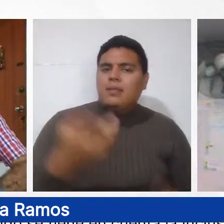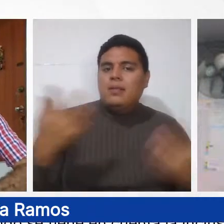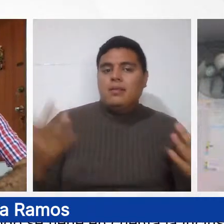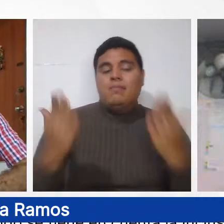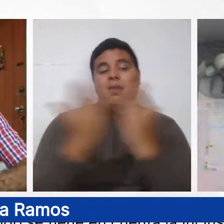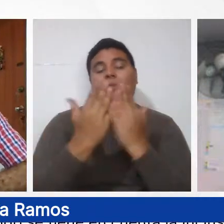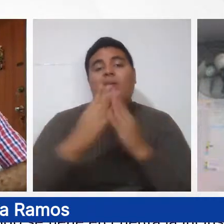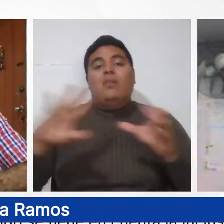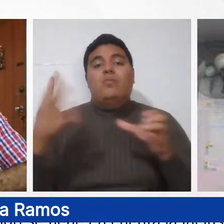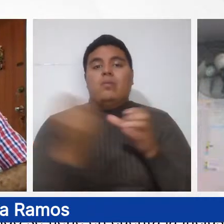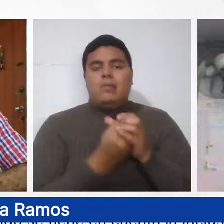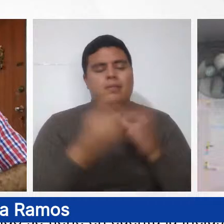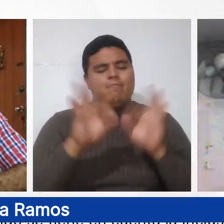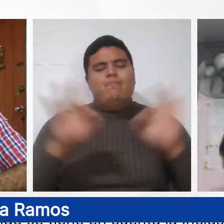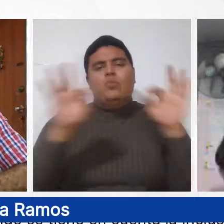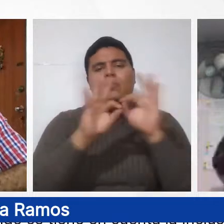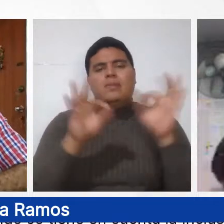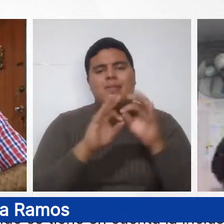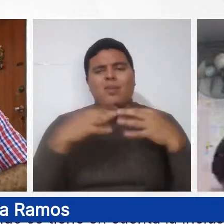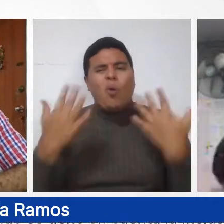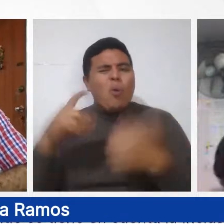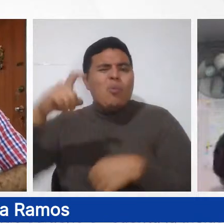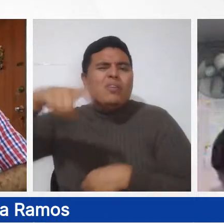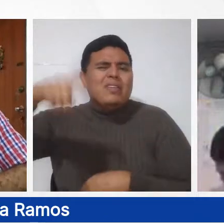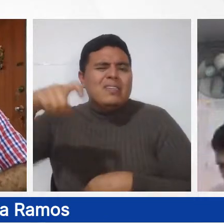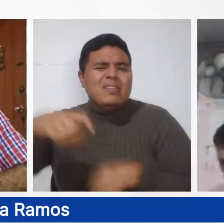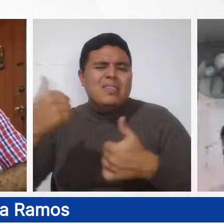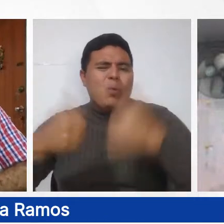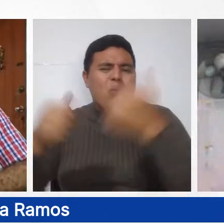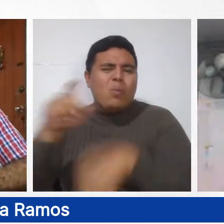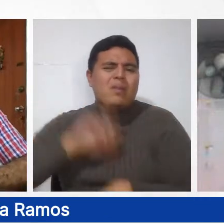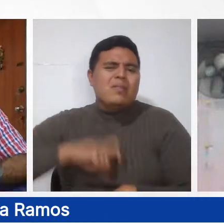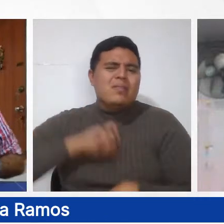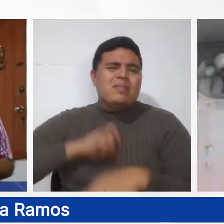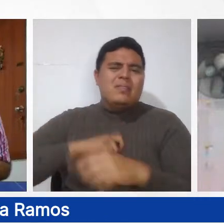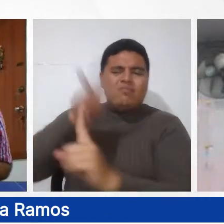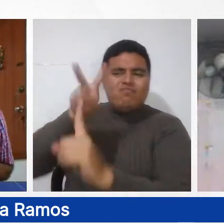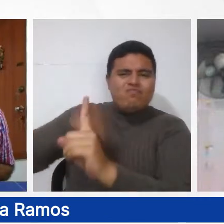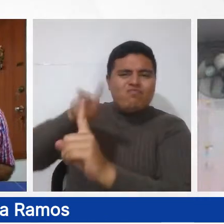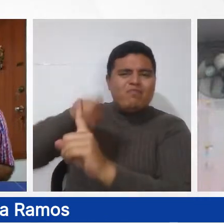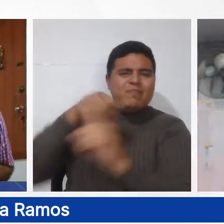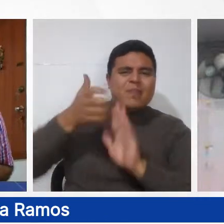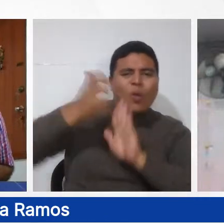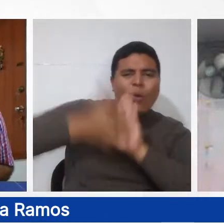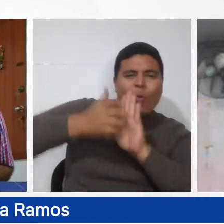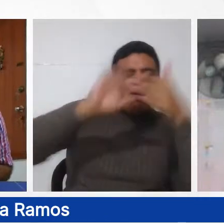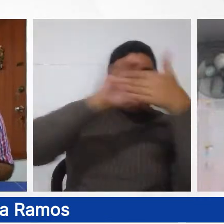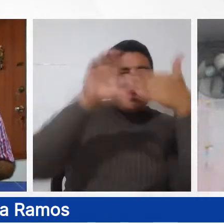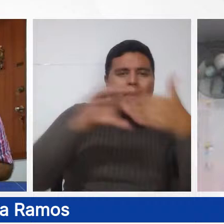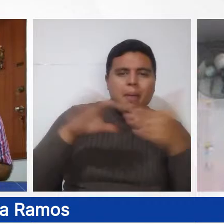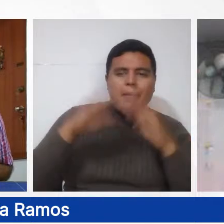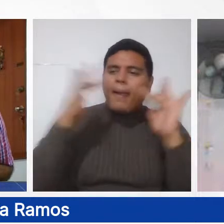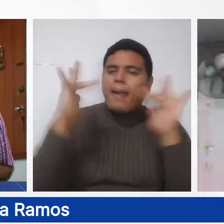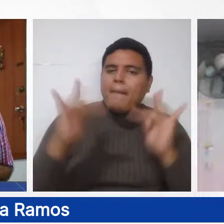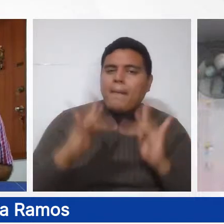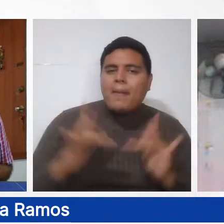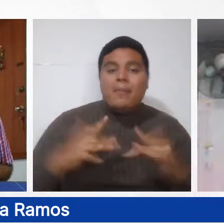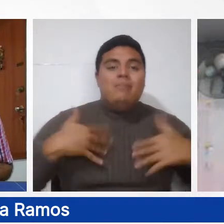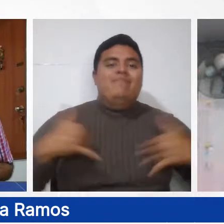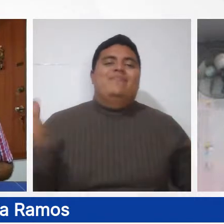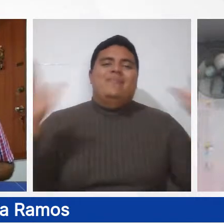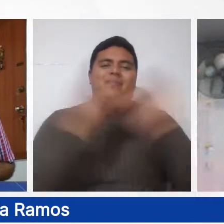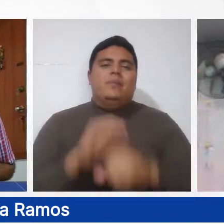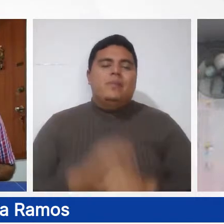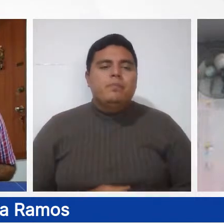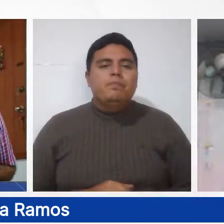a sus necesidades y asimismo ser valorado académicamente en sus diferentes asignaturas. Una feliz noche. Silvia Ramos, muchísimas